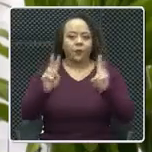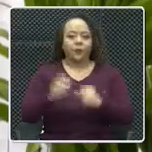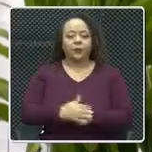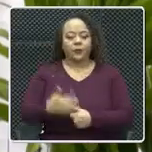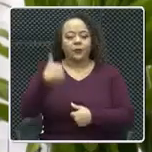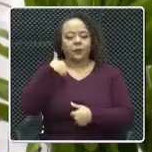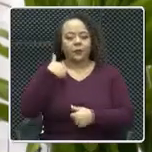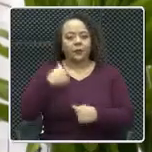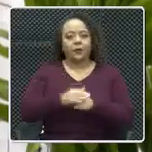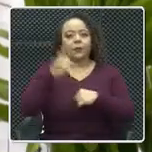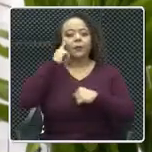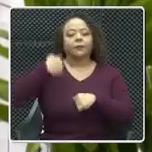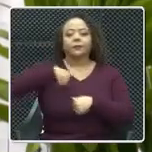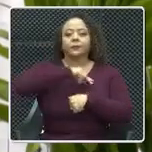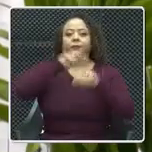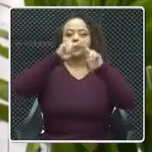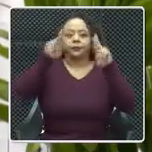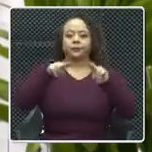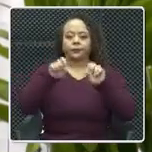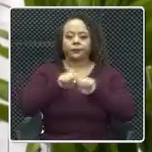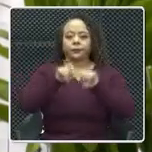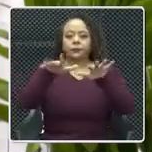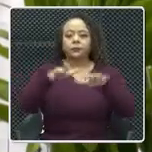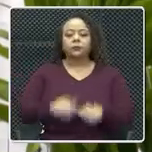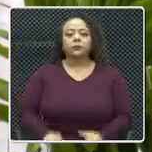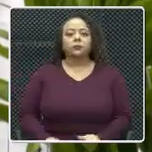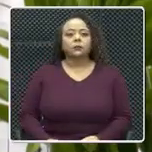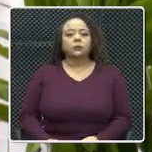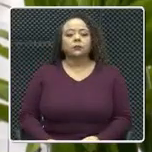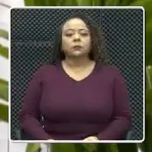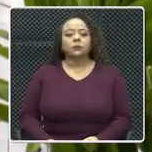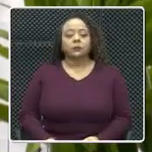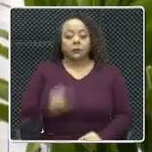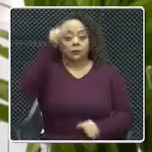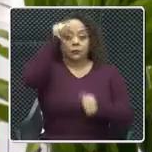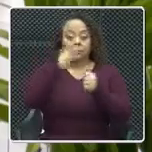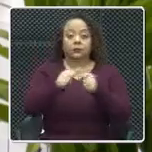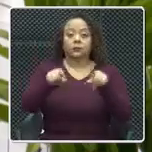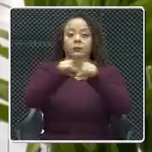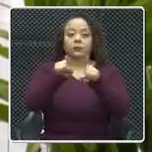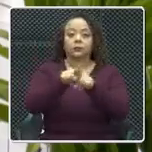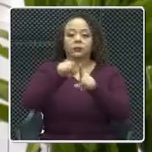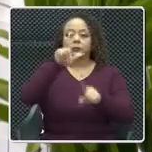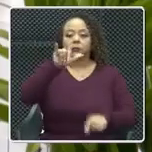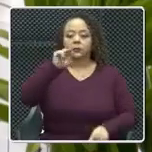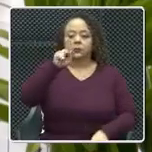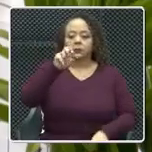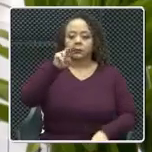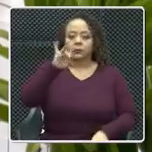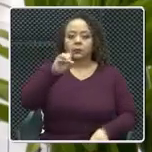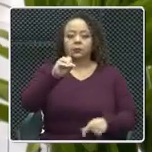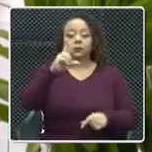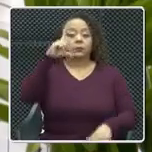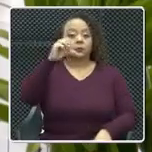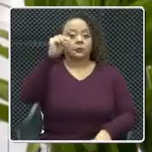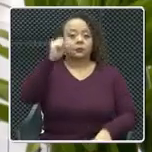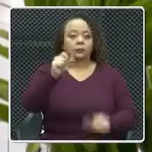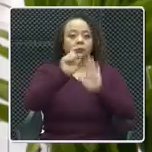que tenemos por nuestra red social. Recordarles que estamos también en LinkedIn, Instagram,